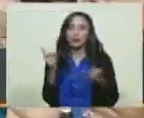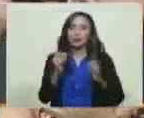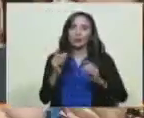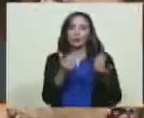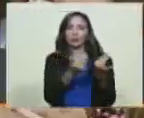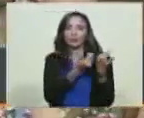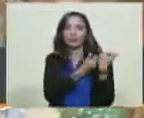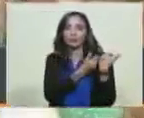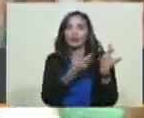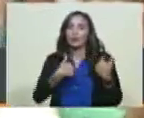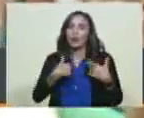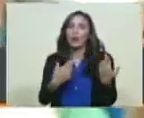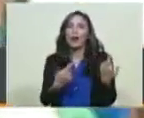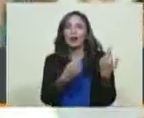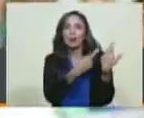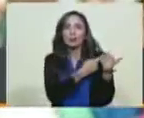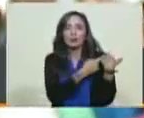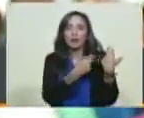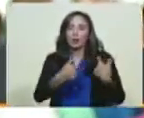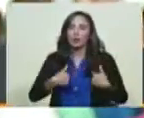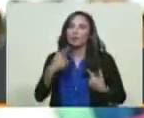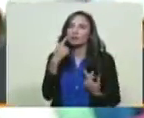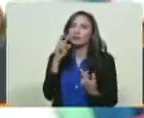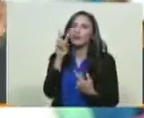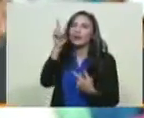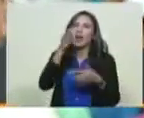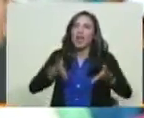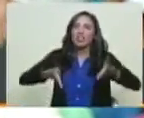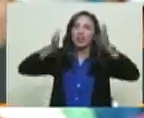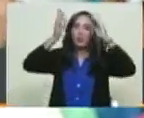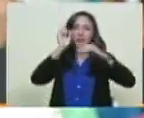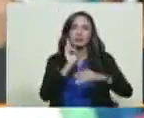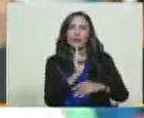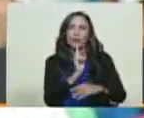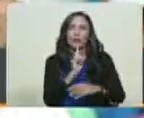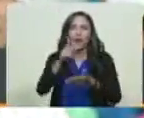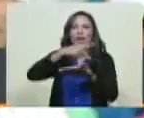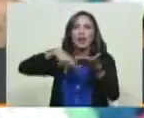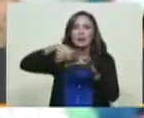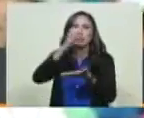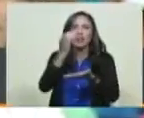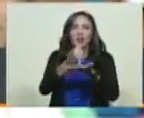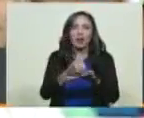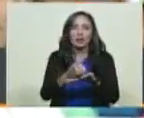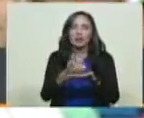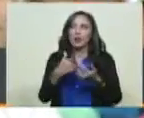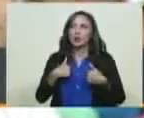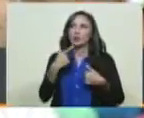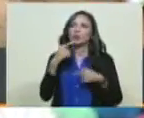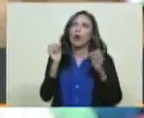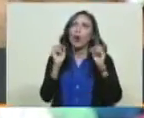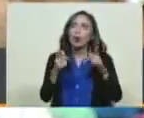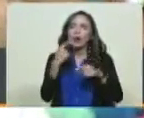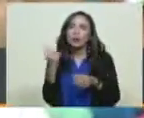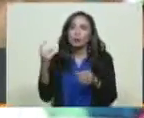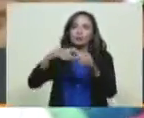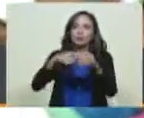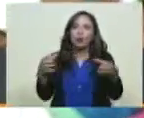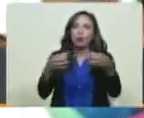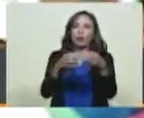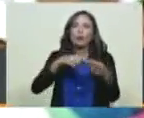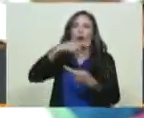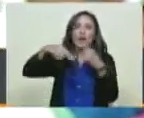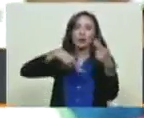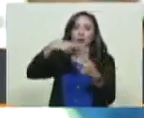presidente yo hay y con bolivia respira ok yo tengo que militar en alguna organización yo no puedo dejar que la